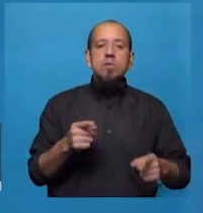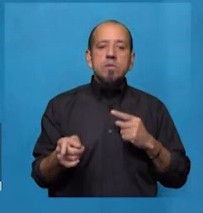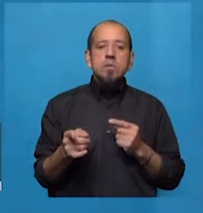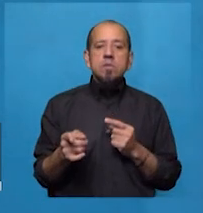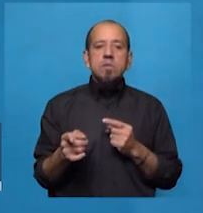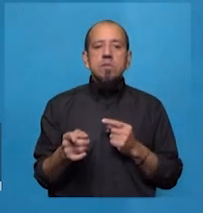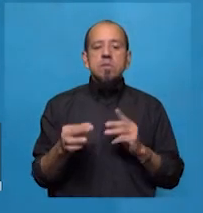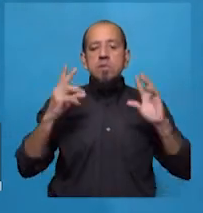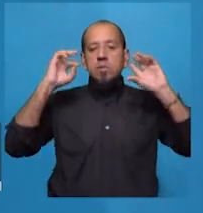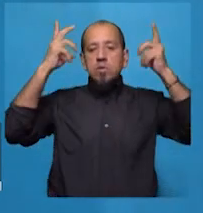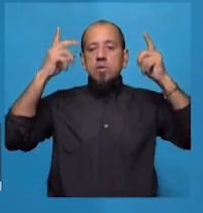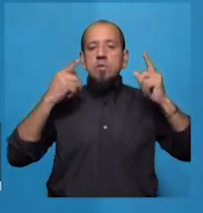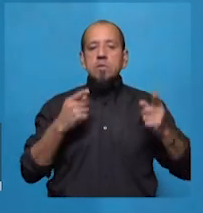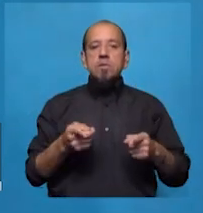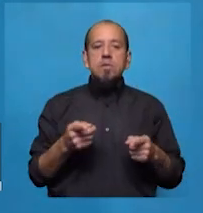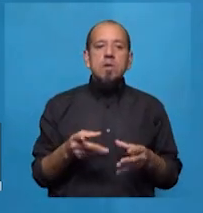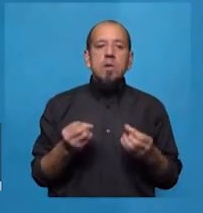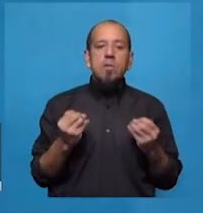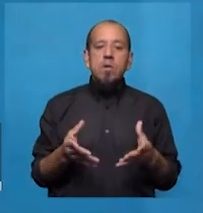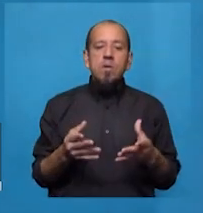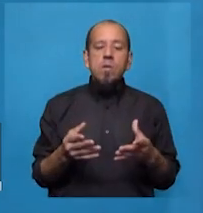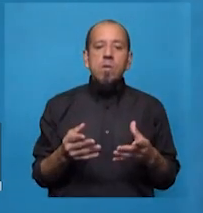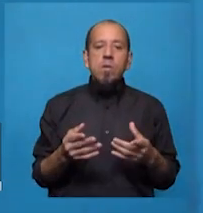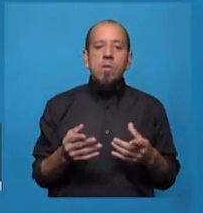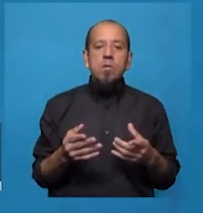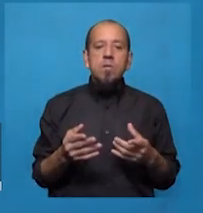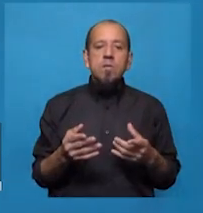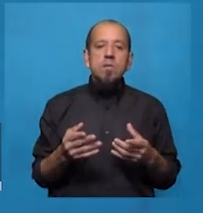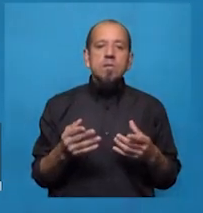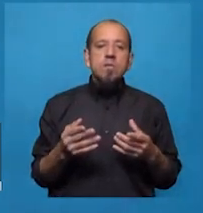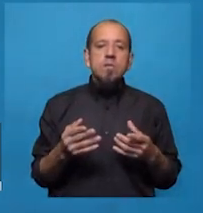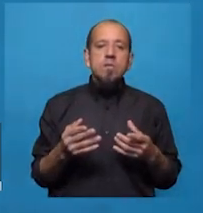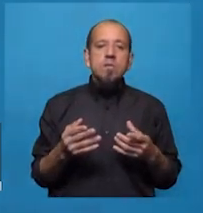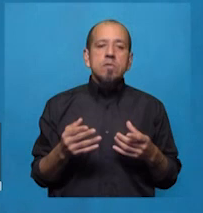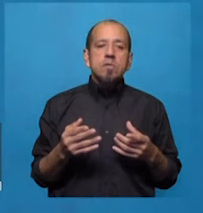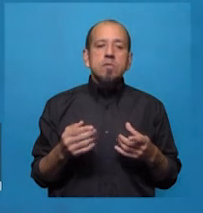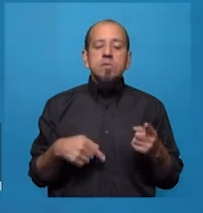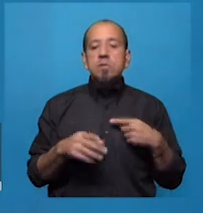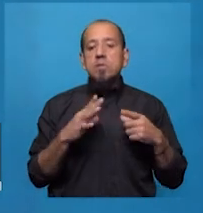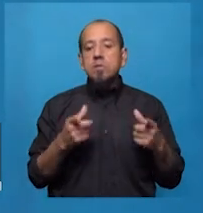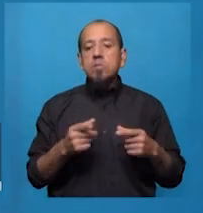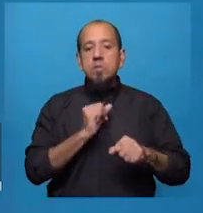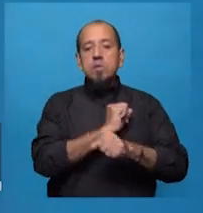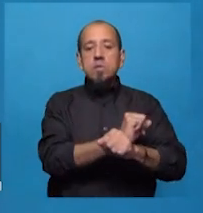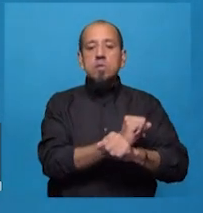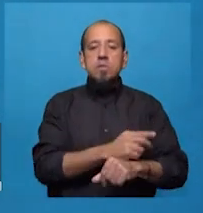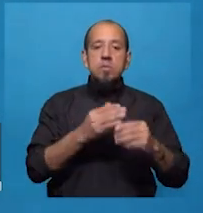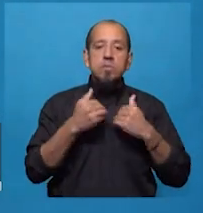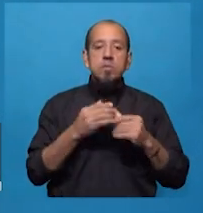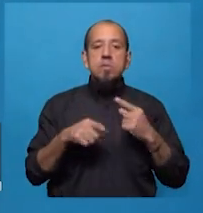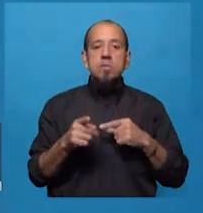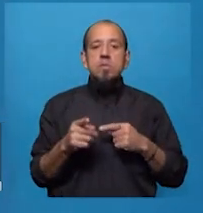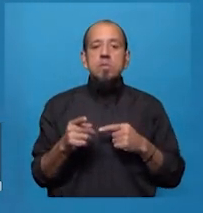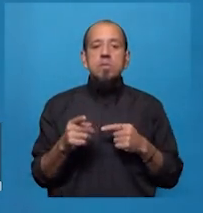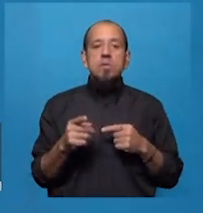violencia afuera No porque claramente al entrar a un a un a una cárcel empiezan a correr todo